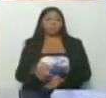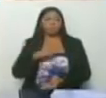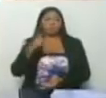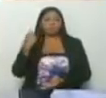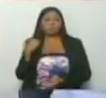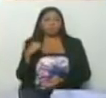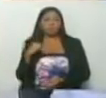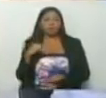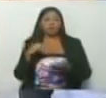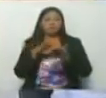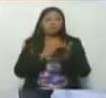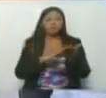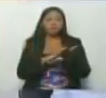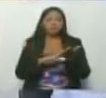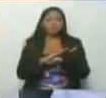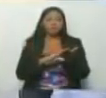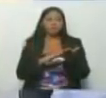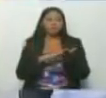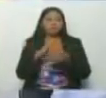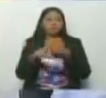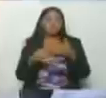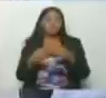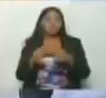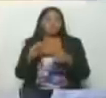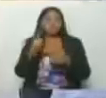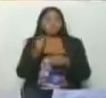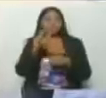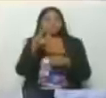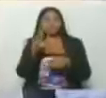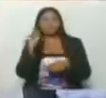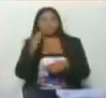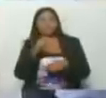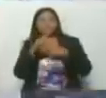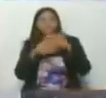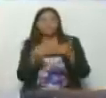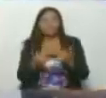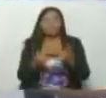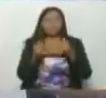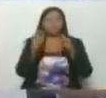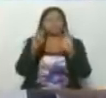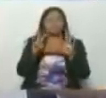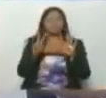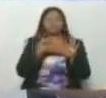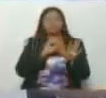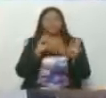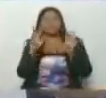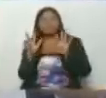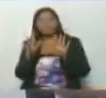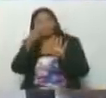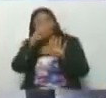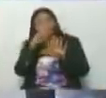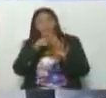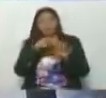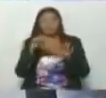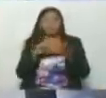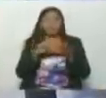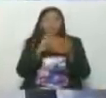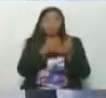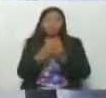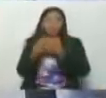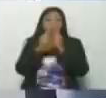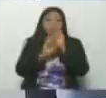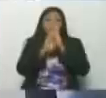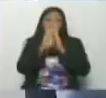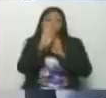de recuperación primer trimestre desde hace 7 años 6 años que la economía crece y la tarea nuestra es